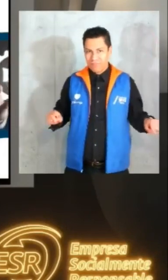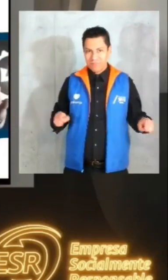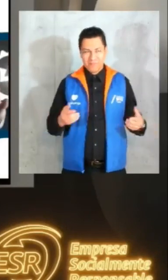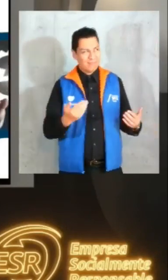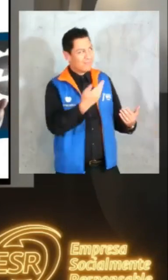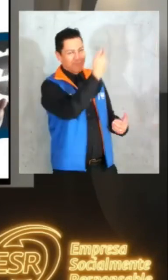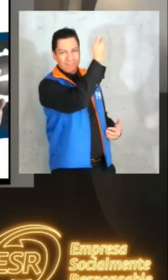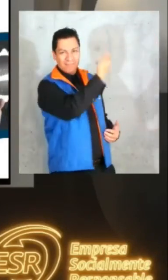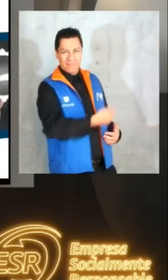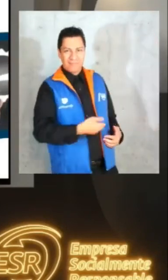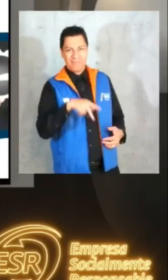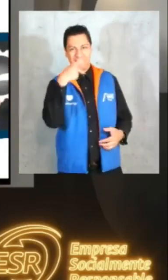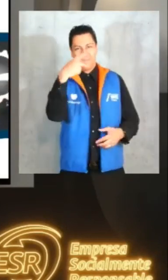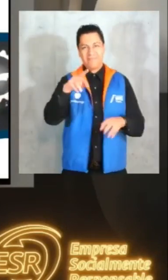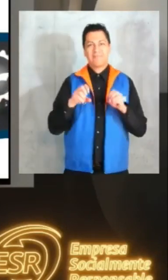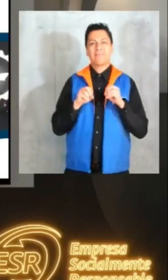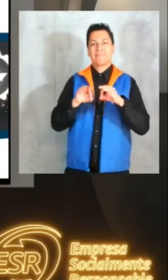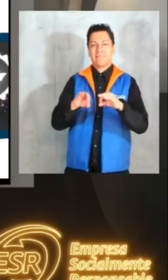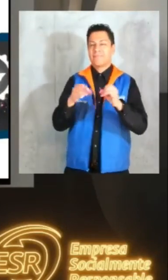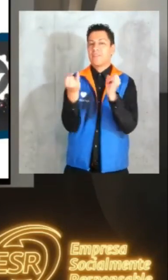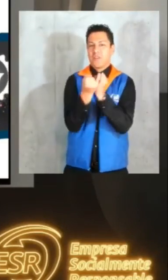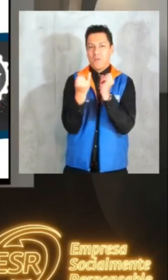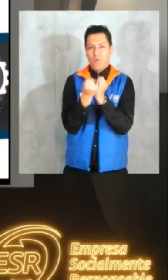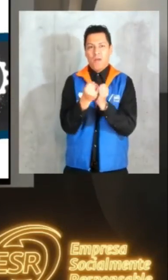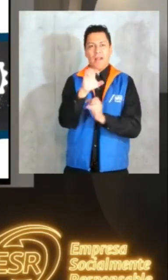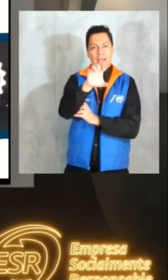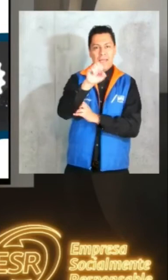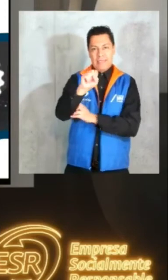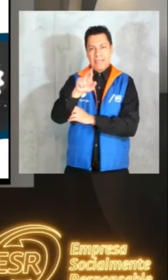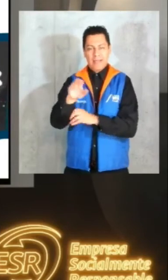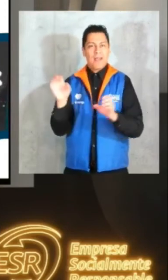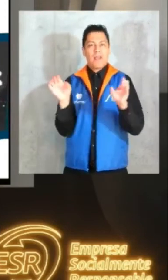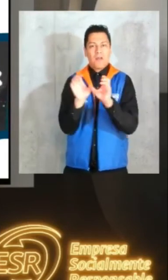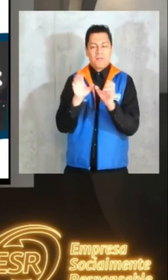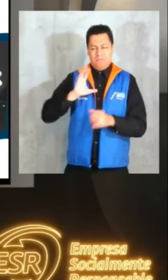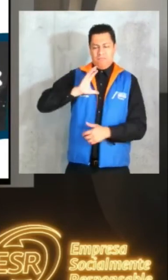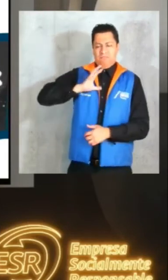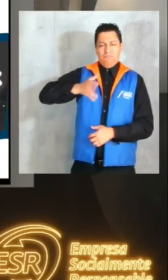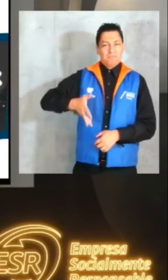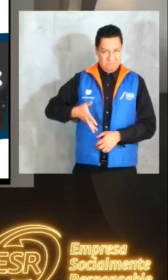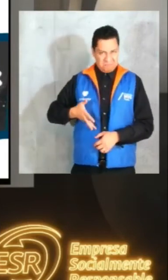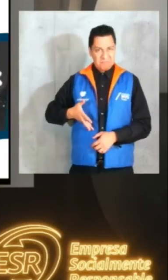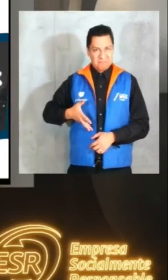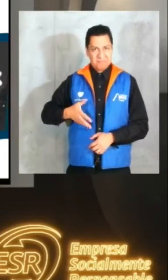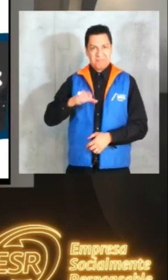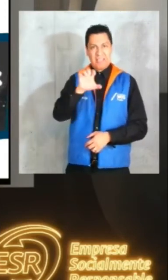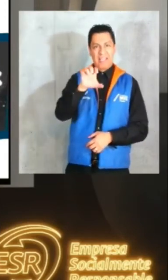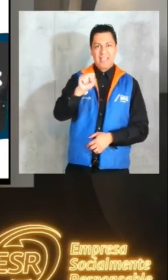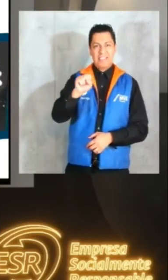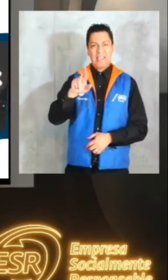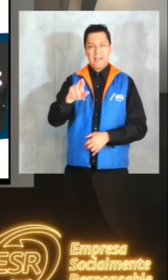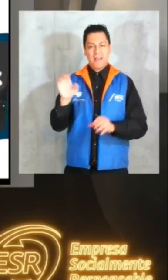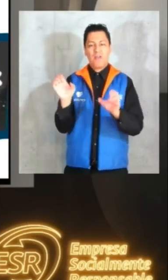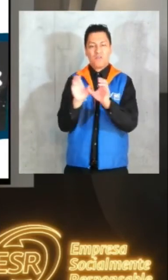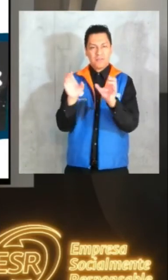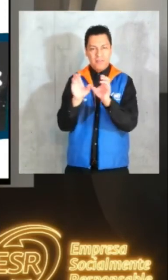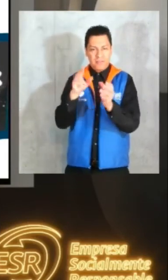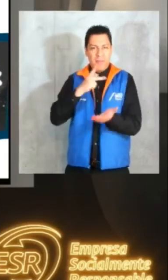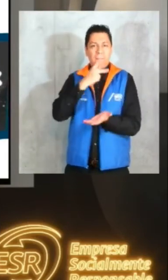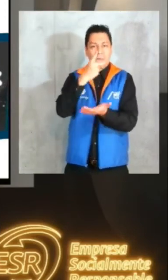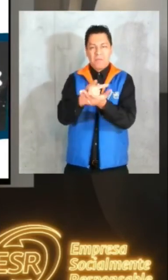las plecas que tienes de los años de participación. Muchas gracias, eso habla del orgullo de portar la ESR dentro de